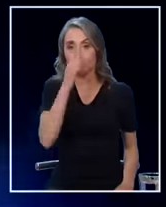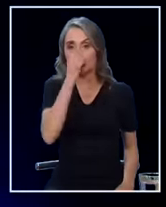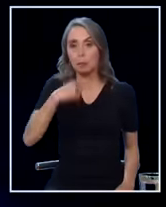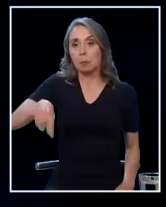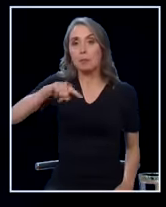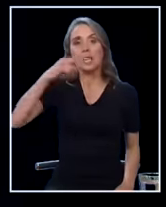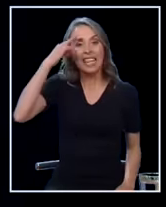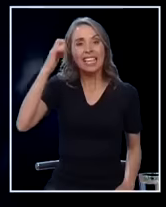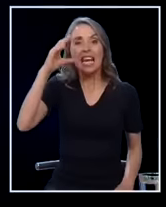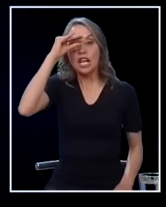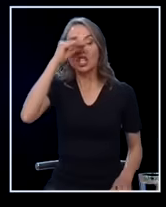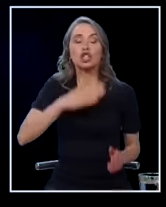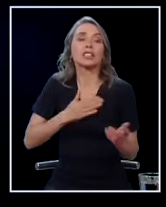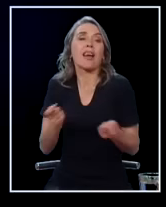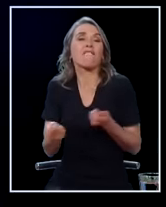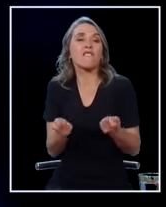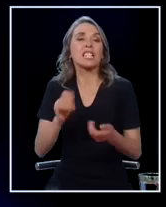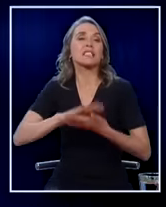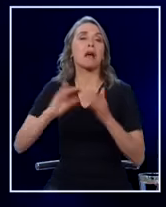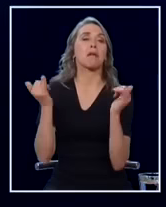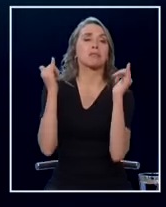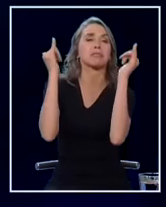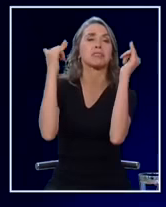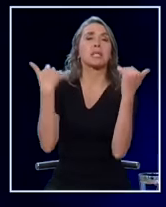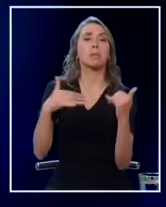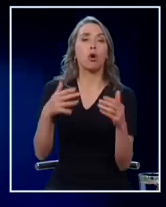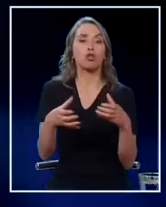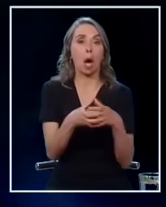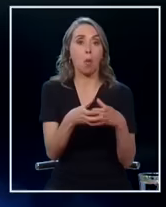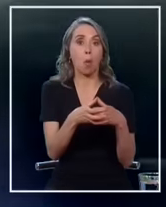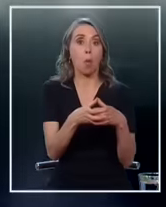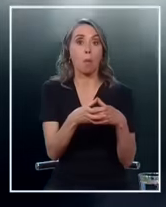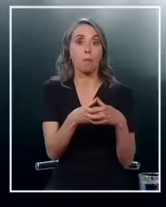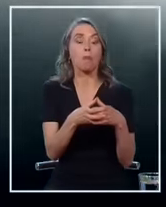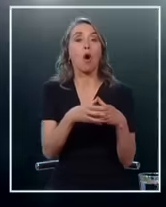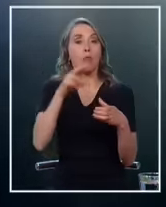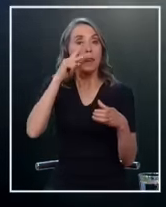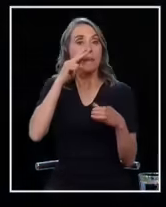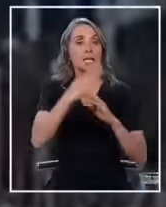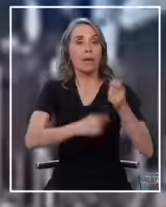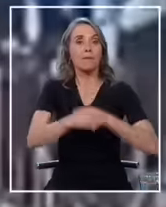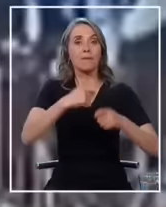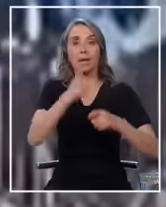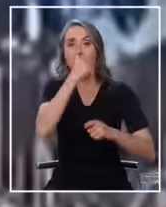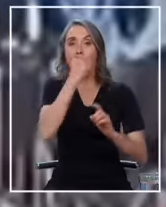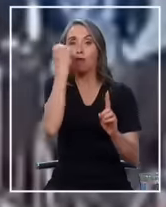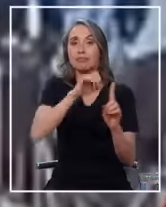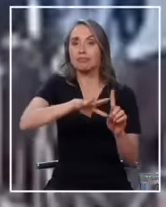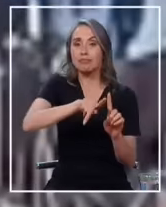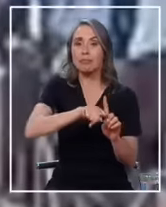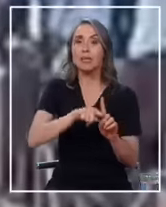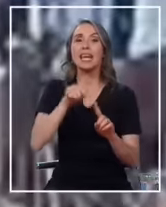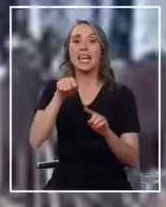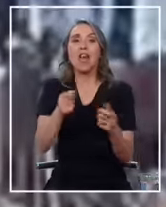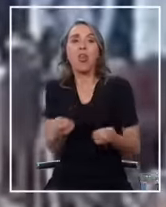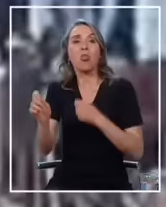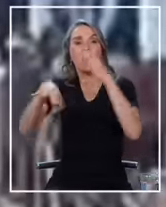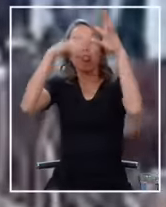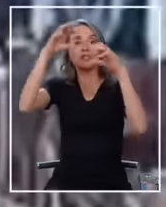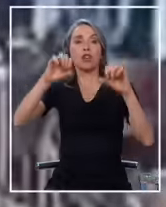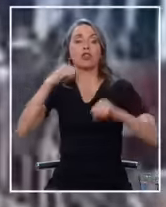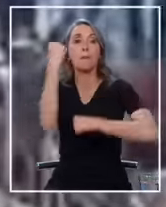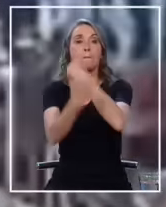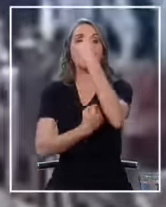Se suponía que sería una noche de fiesta y juerga para una importante organización criminal de Melipilla. Pero una riña al interior de esta discoteca